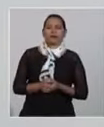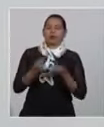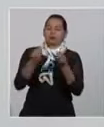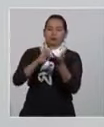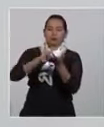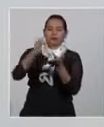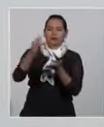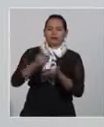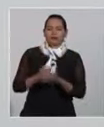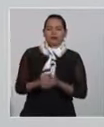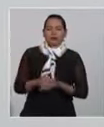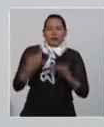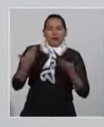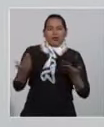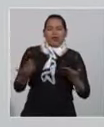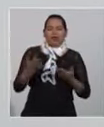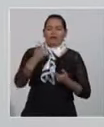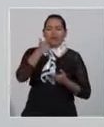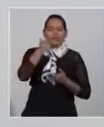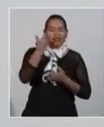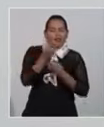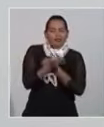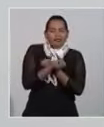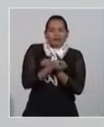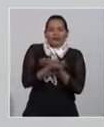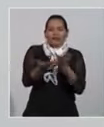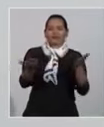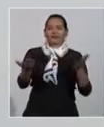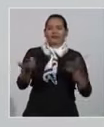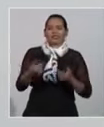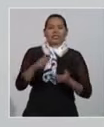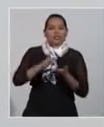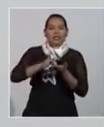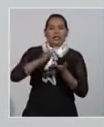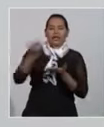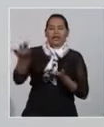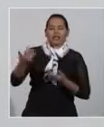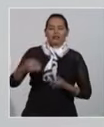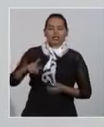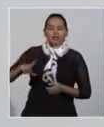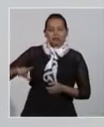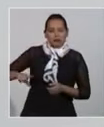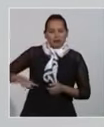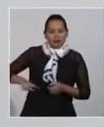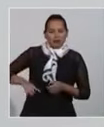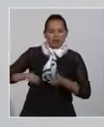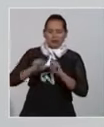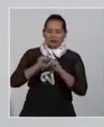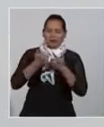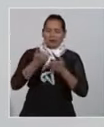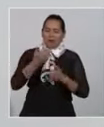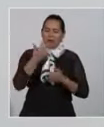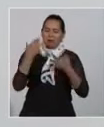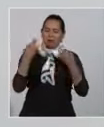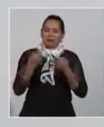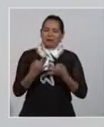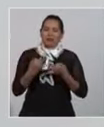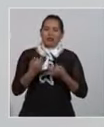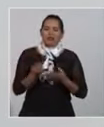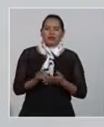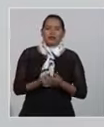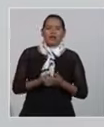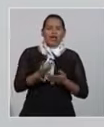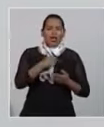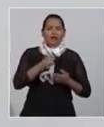gracias. Primero que nada, compartirles que gracias a los buenos gobiernos del PAN, uno de cada dos poblanos superaron la pobreza extrema.